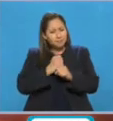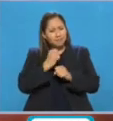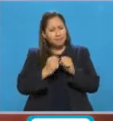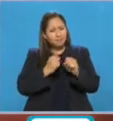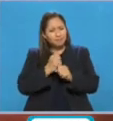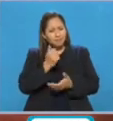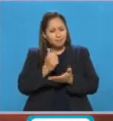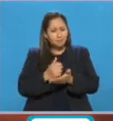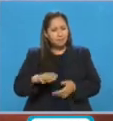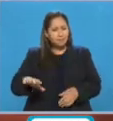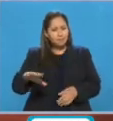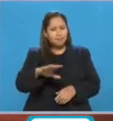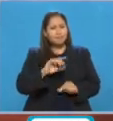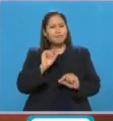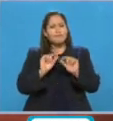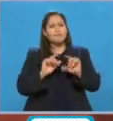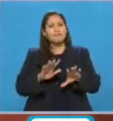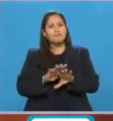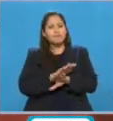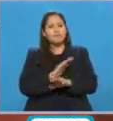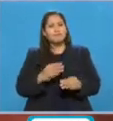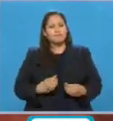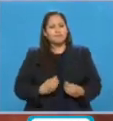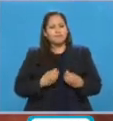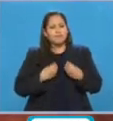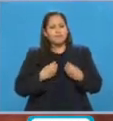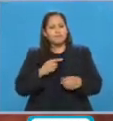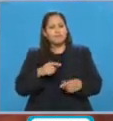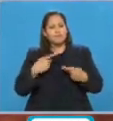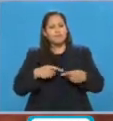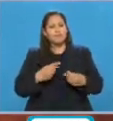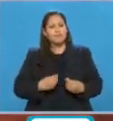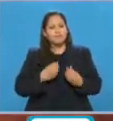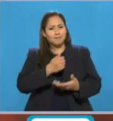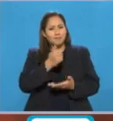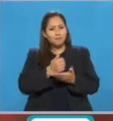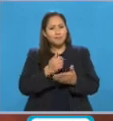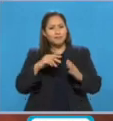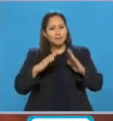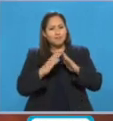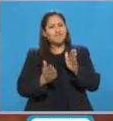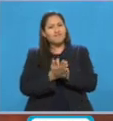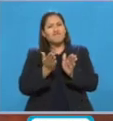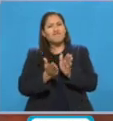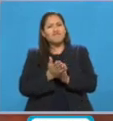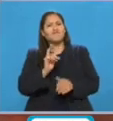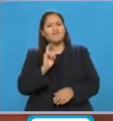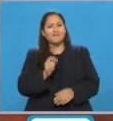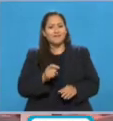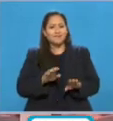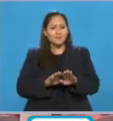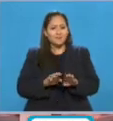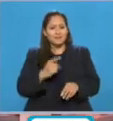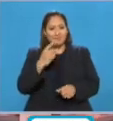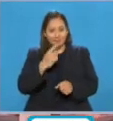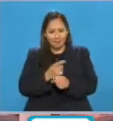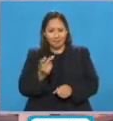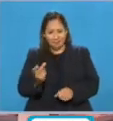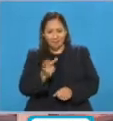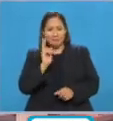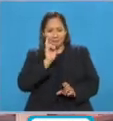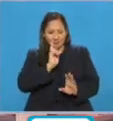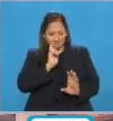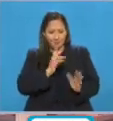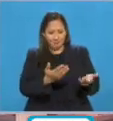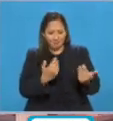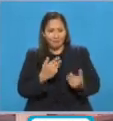de la ciudad y la manera también pues de cómo vivimos los capitalinos y cómo se construyen las casas aquí también, ¿no? A ver, yo primero les quiero hacer una pregunta. A ver,